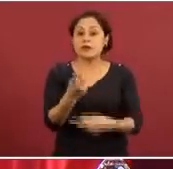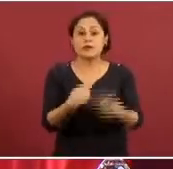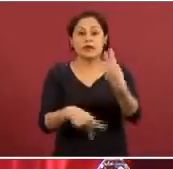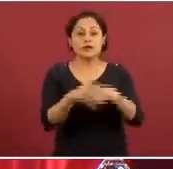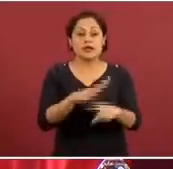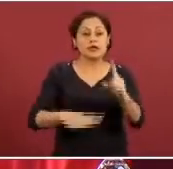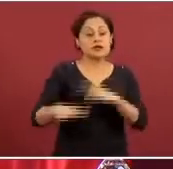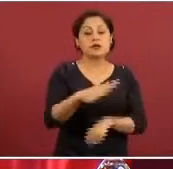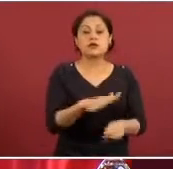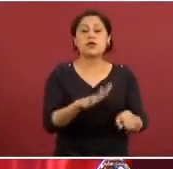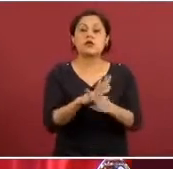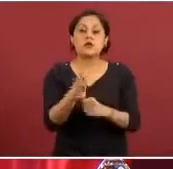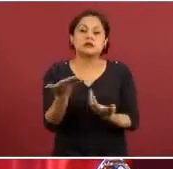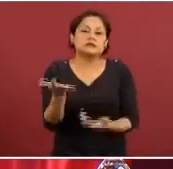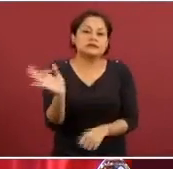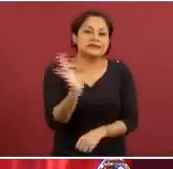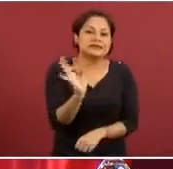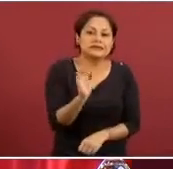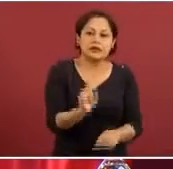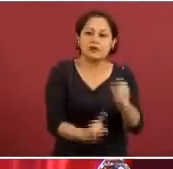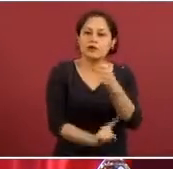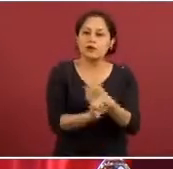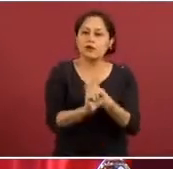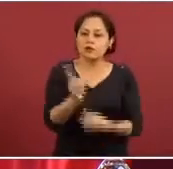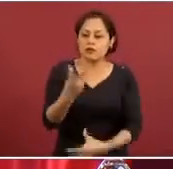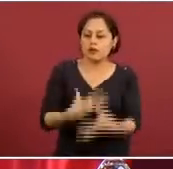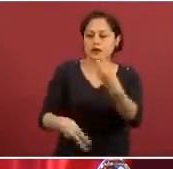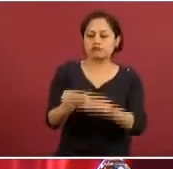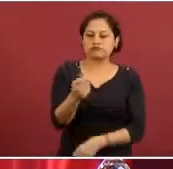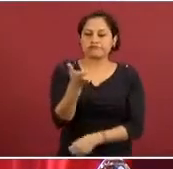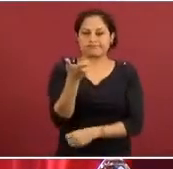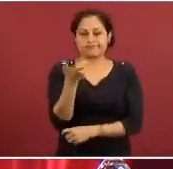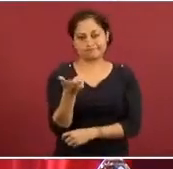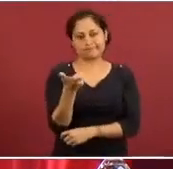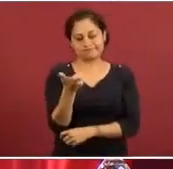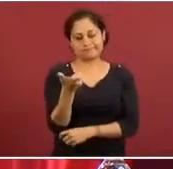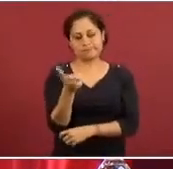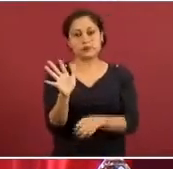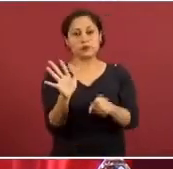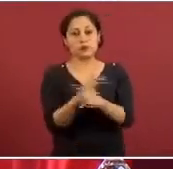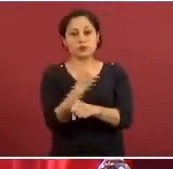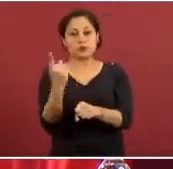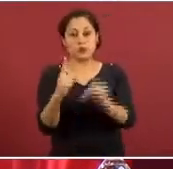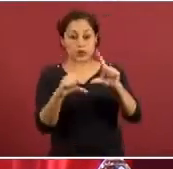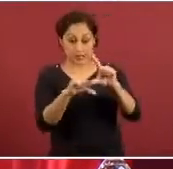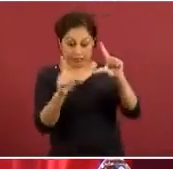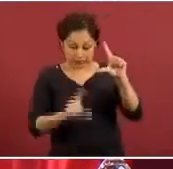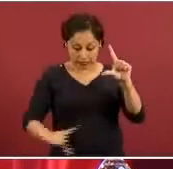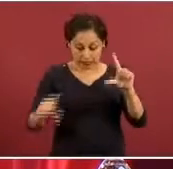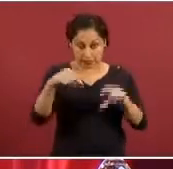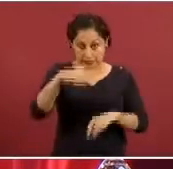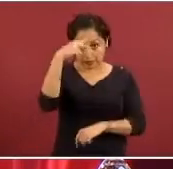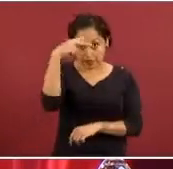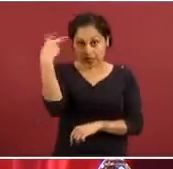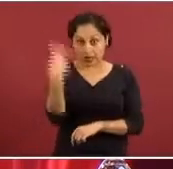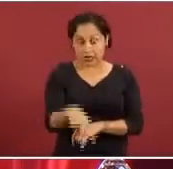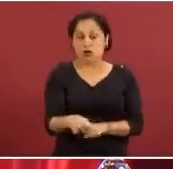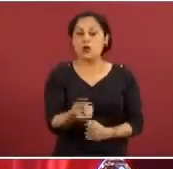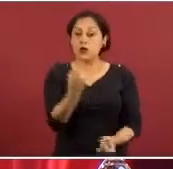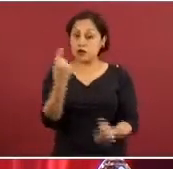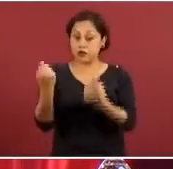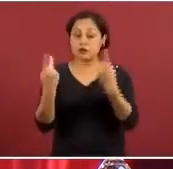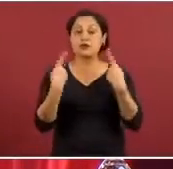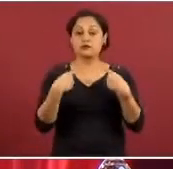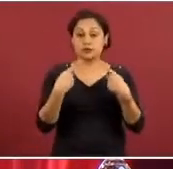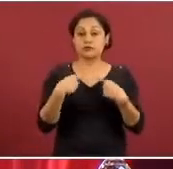son económicamente desfavorecidas. México tiene la mitad de su población viviendo en condiciones de